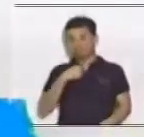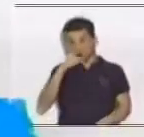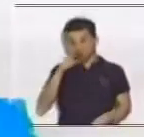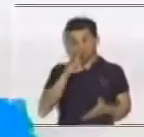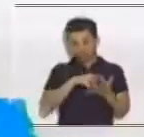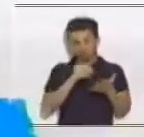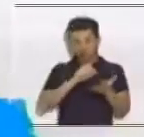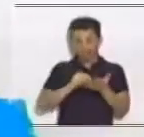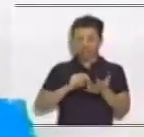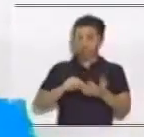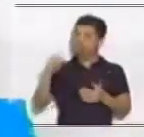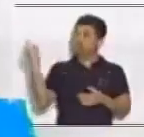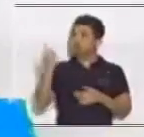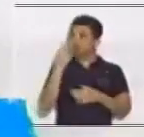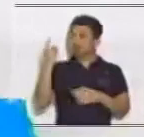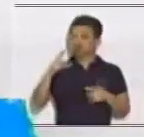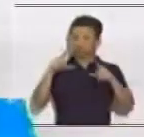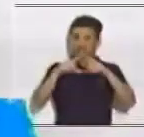apuntes.